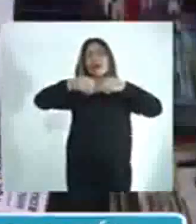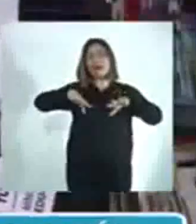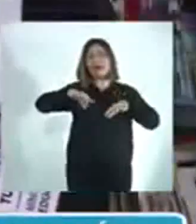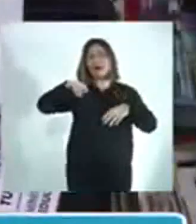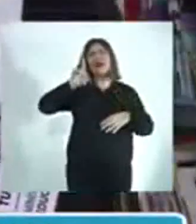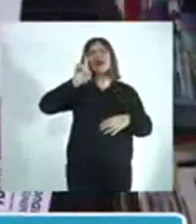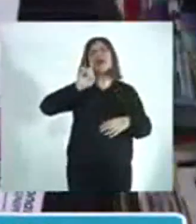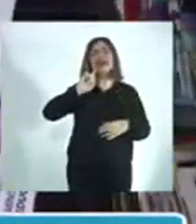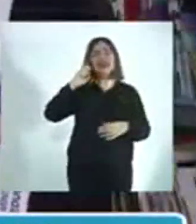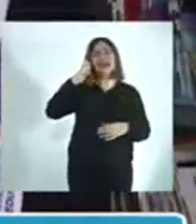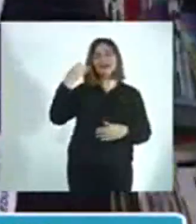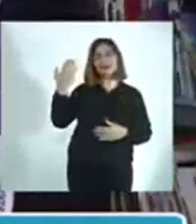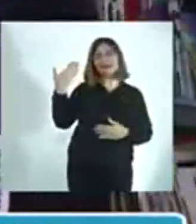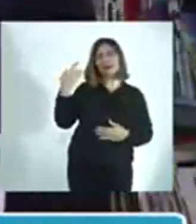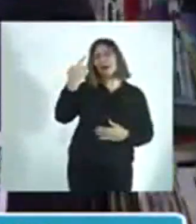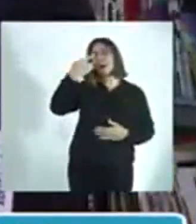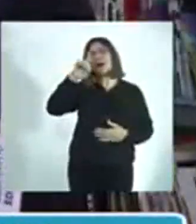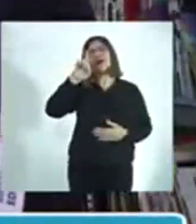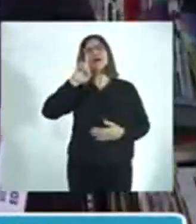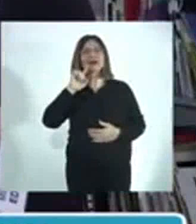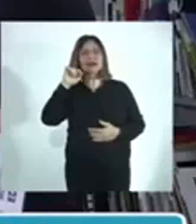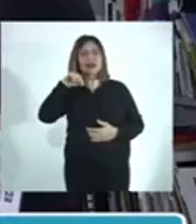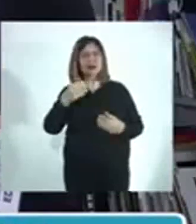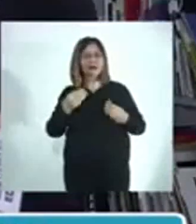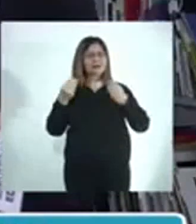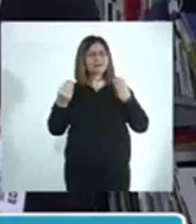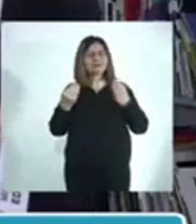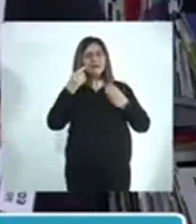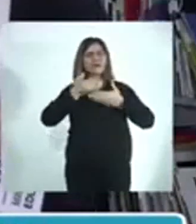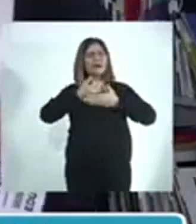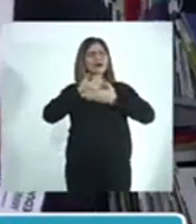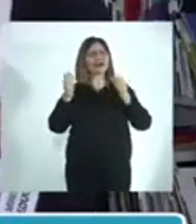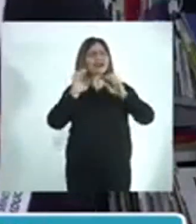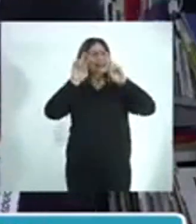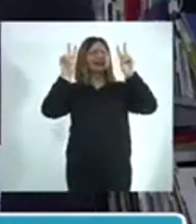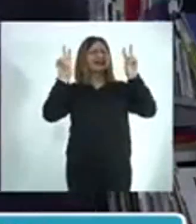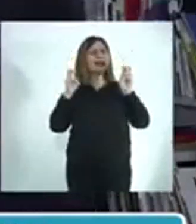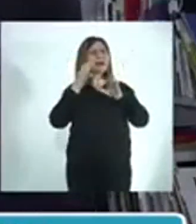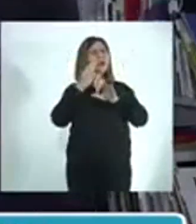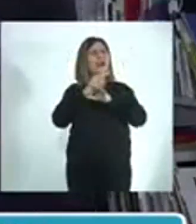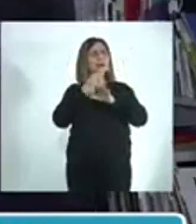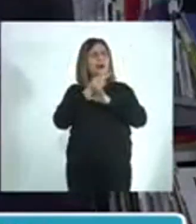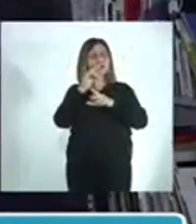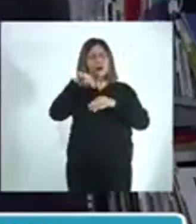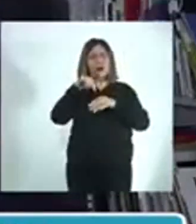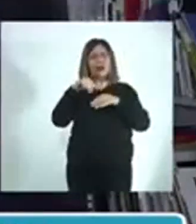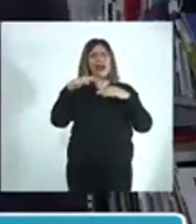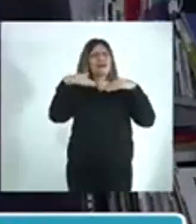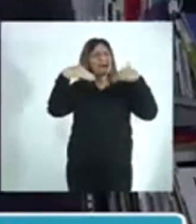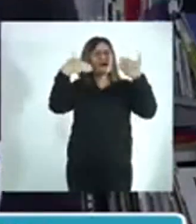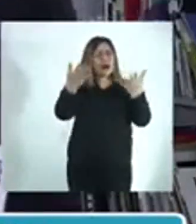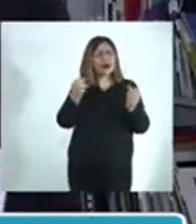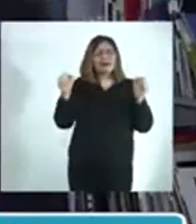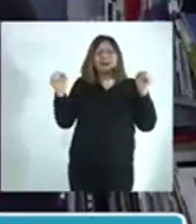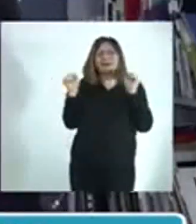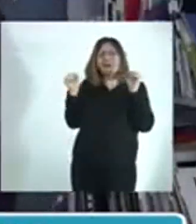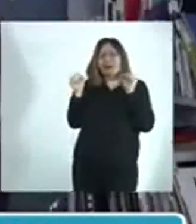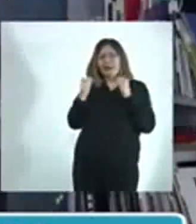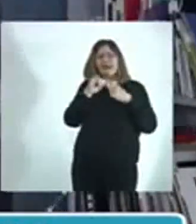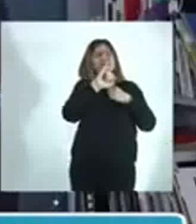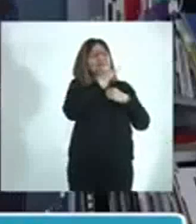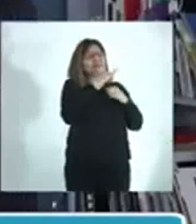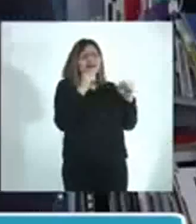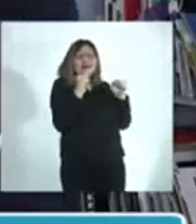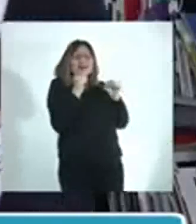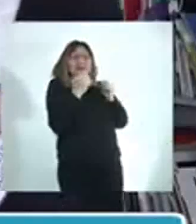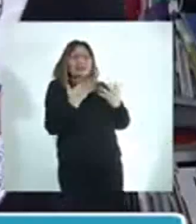Esta última jornada de este cuarto Congreso Internacional de Educación. Mucho frío afuera, ¿eh? Frío, ¿qué? ¿Cómo estamos? ¿Cómo